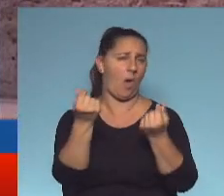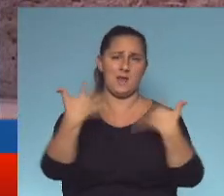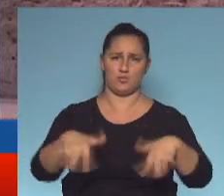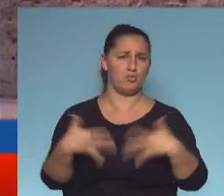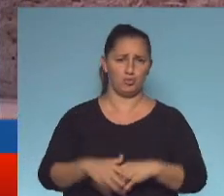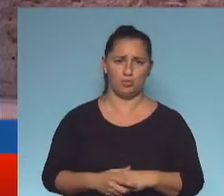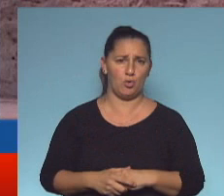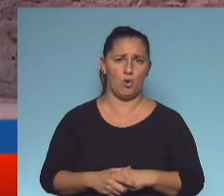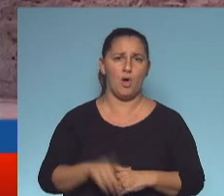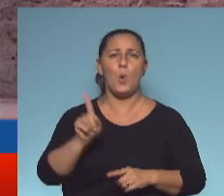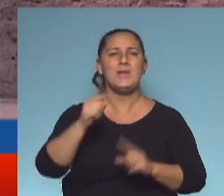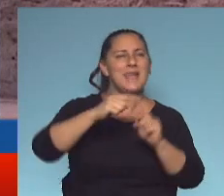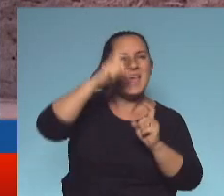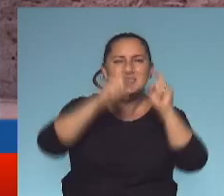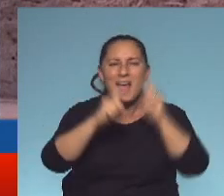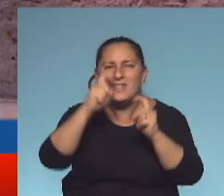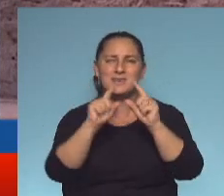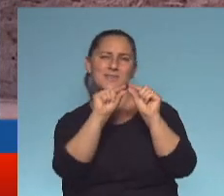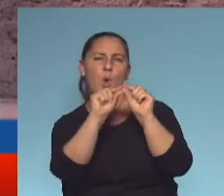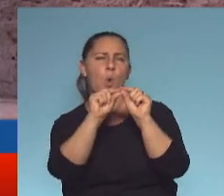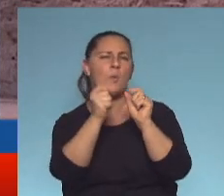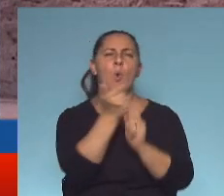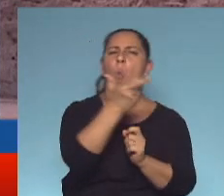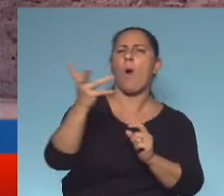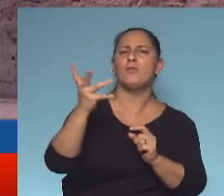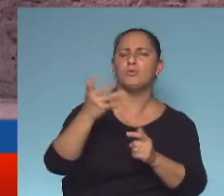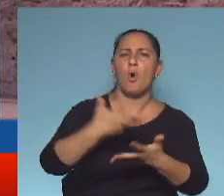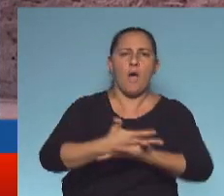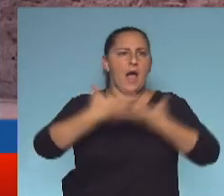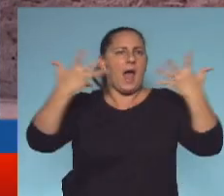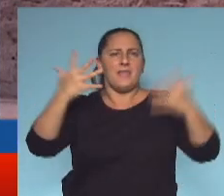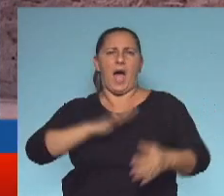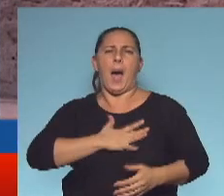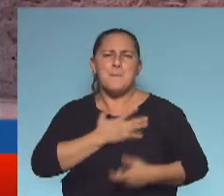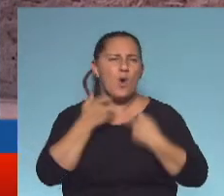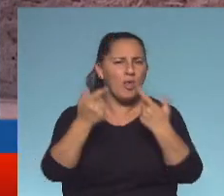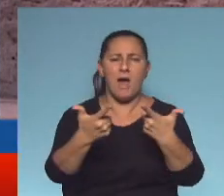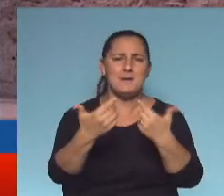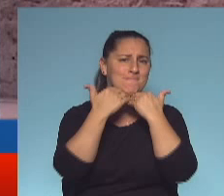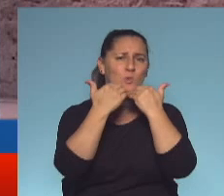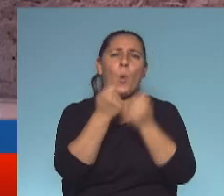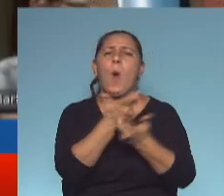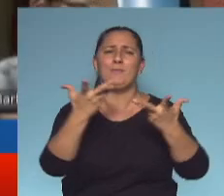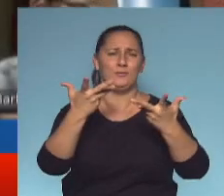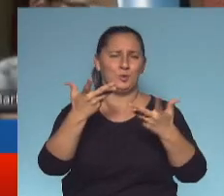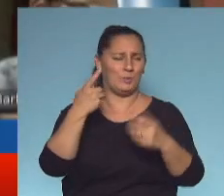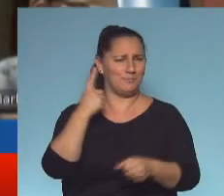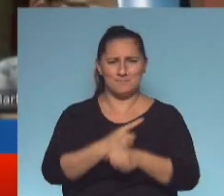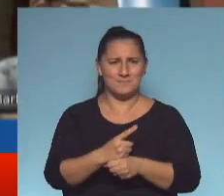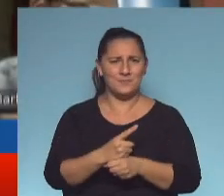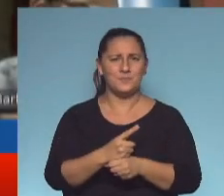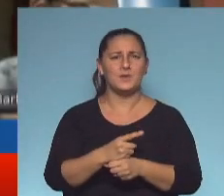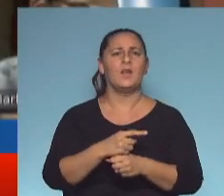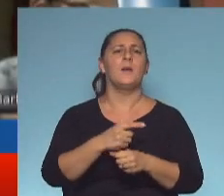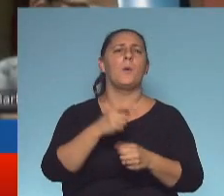no es parte de las estadísticas. No se puede medir la enormidad del amor derramado en el servicio solidario. Merecen,